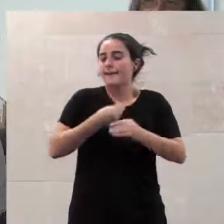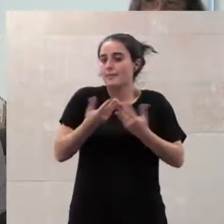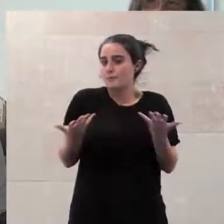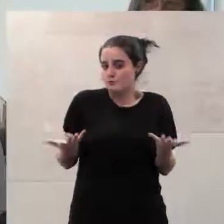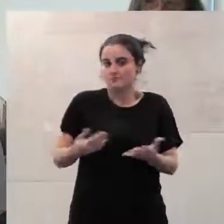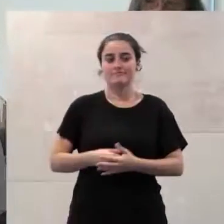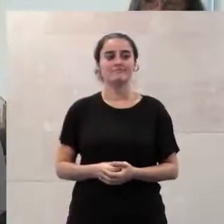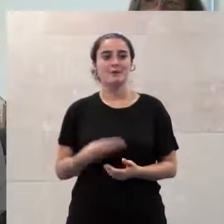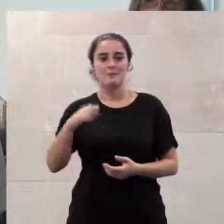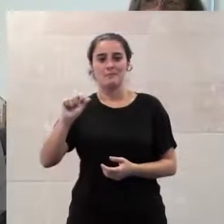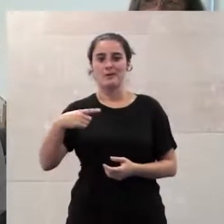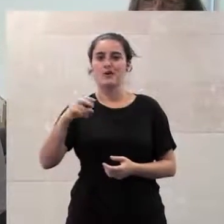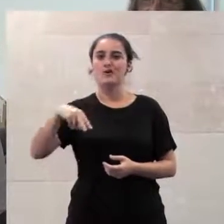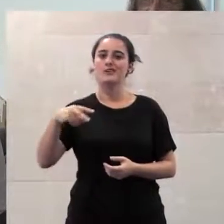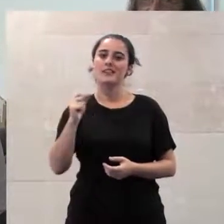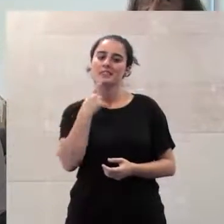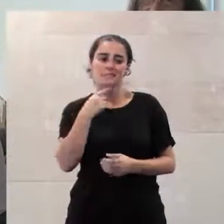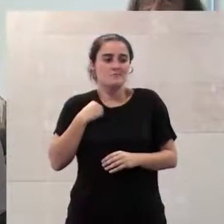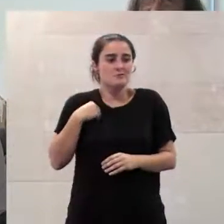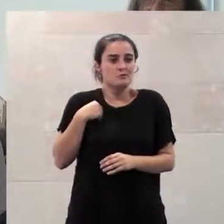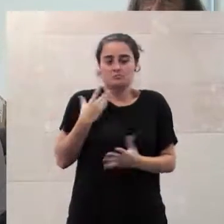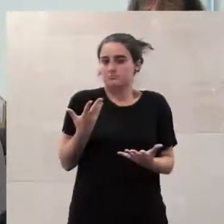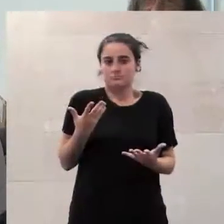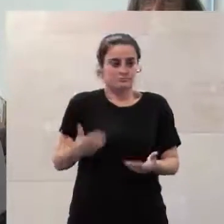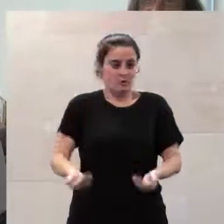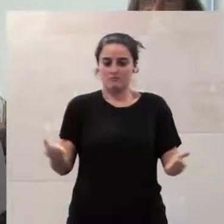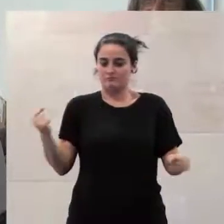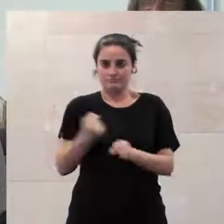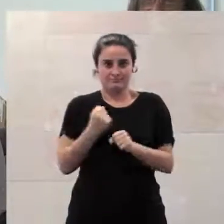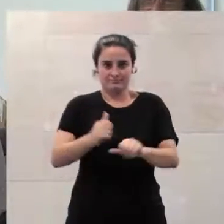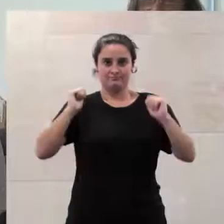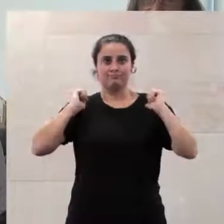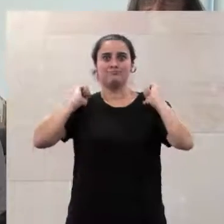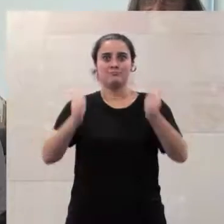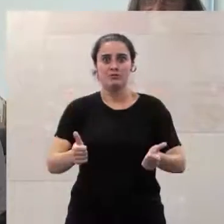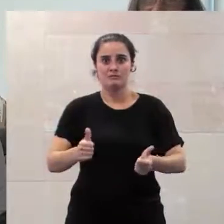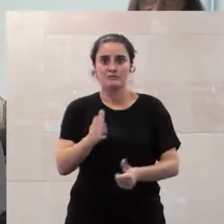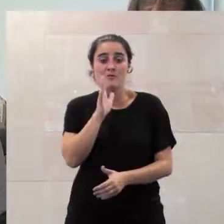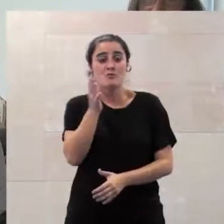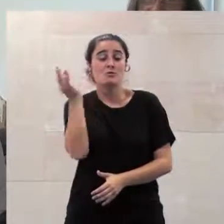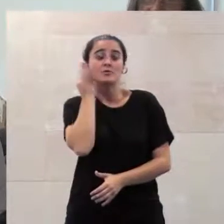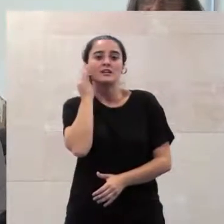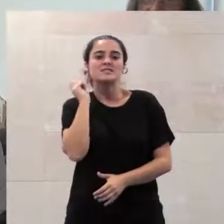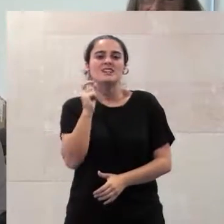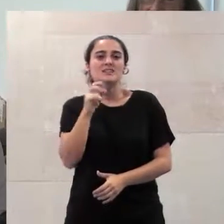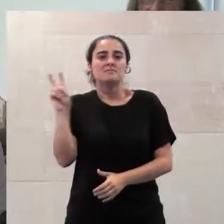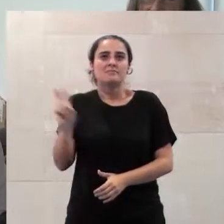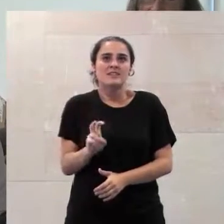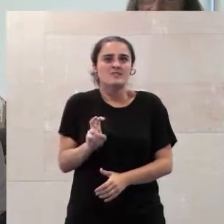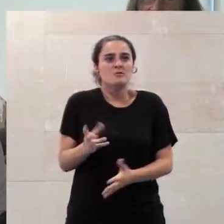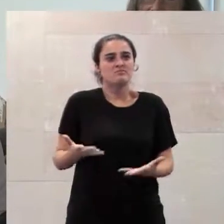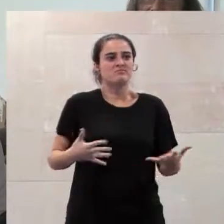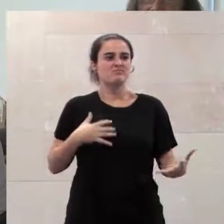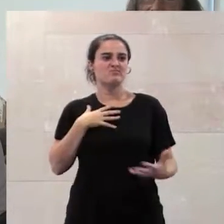aquí Begoña, ha dicho antes, ¿qué hacemos? Pues ponernos las pilas, básicamente, ¿no? Normalmente a las mujeres llegan pues bastante